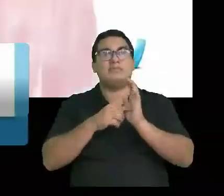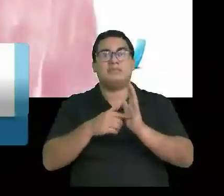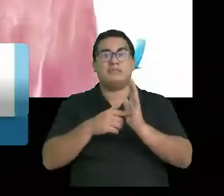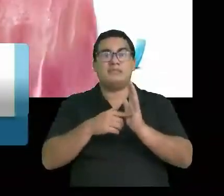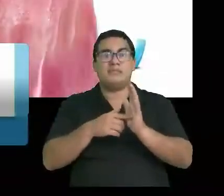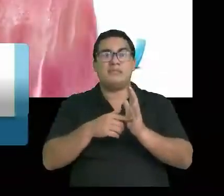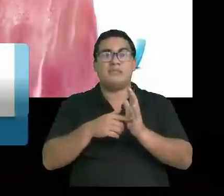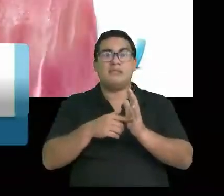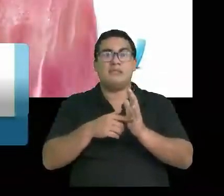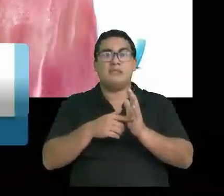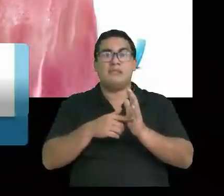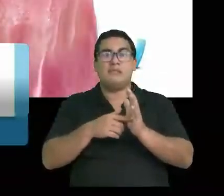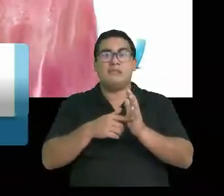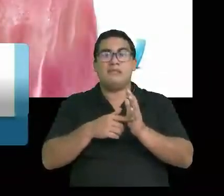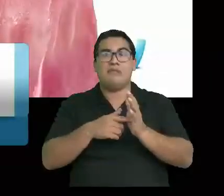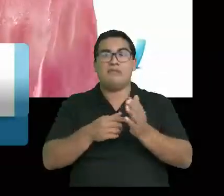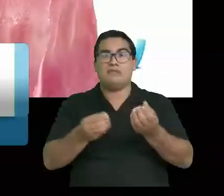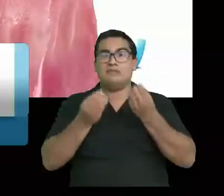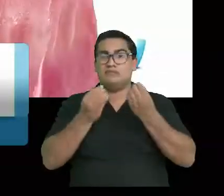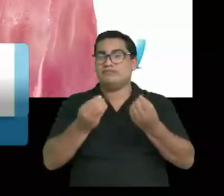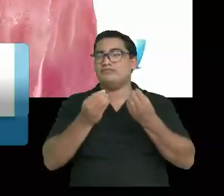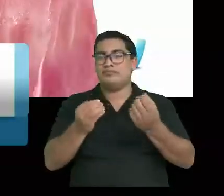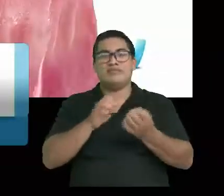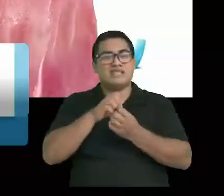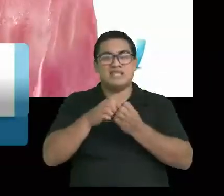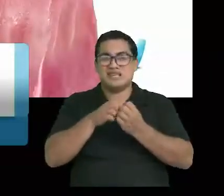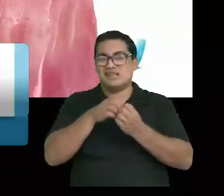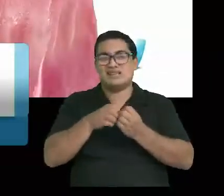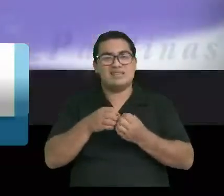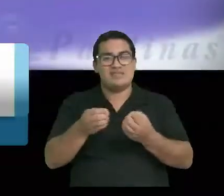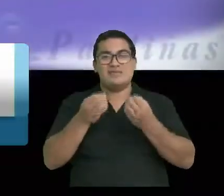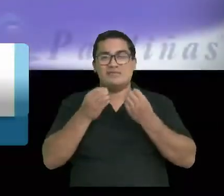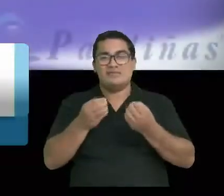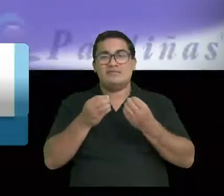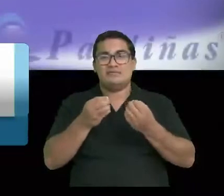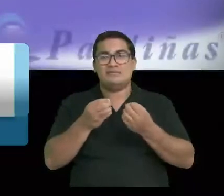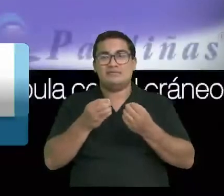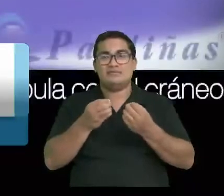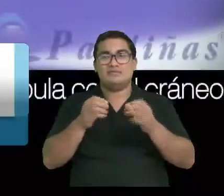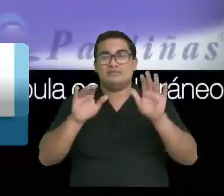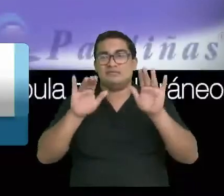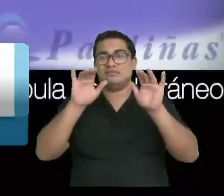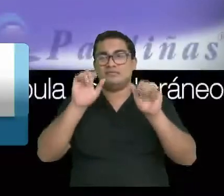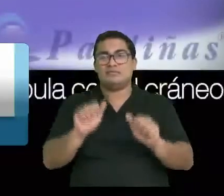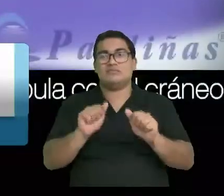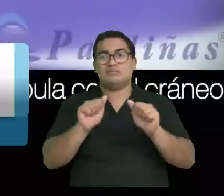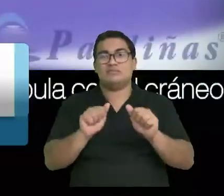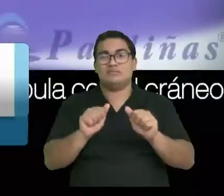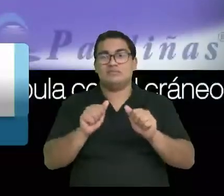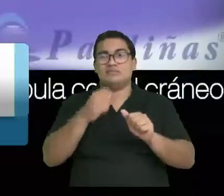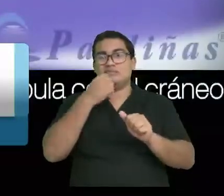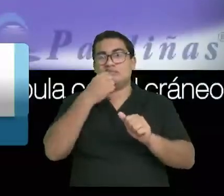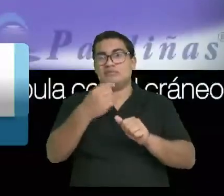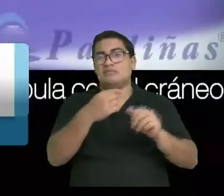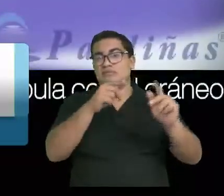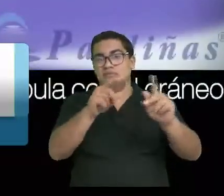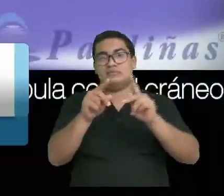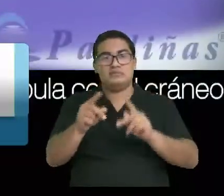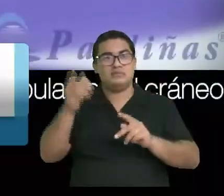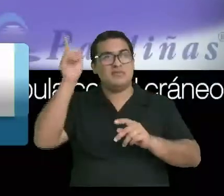trastorno bruxismo muy, poderoso. Sí, muy establecido. Ya este trastorno, el paciente no se